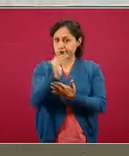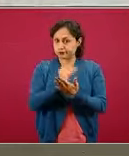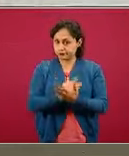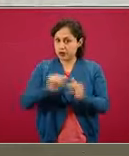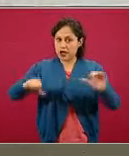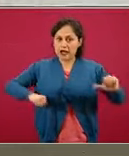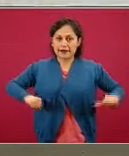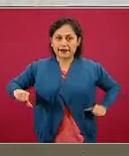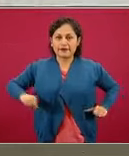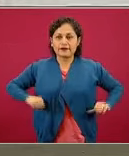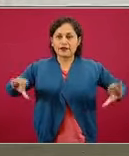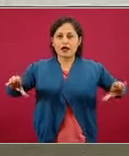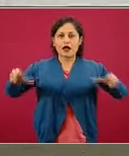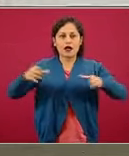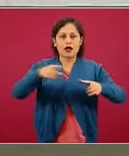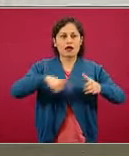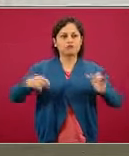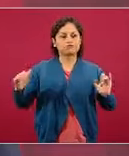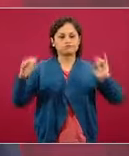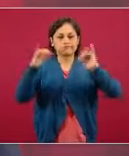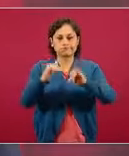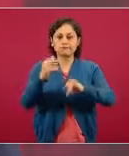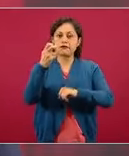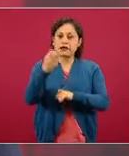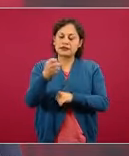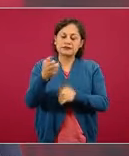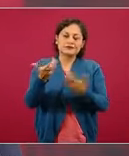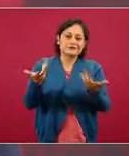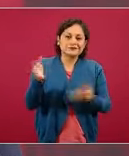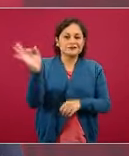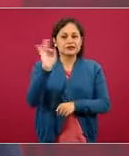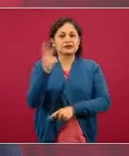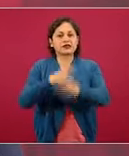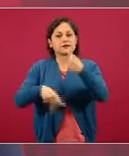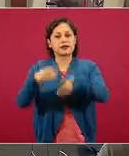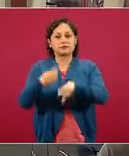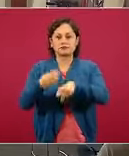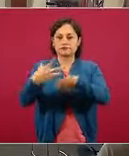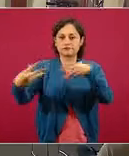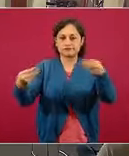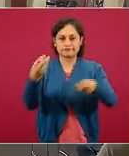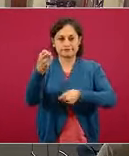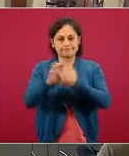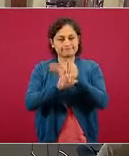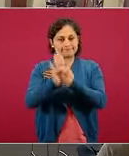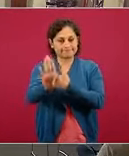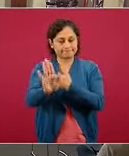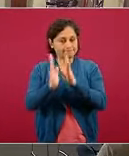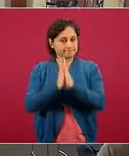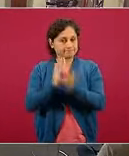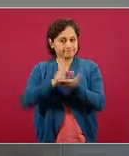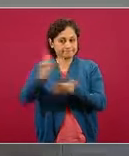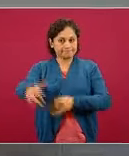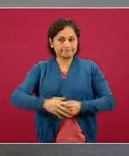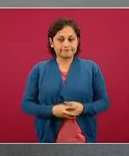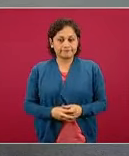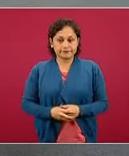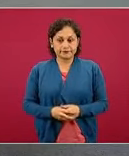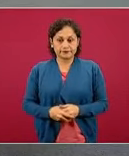actividades o movilizaciones, que son las que en un momento pueden dispersar la enfermedad. Gracias. Hemos dado este